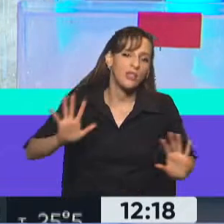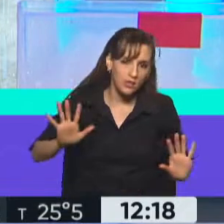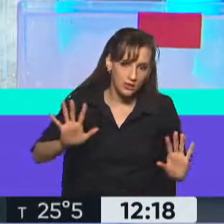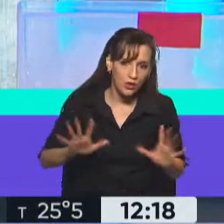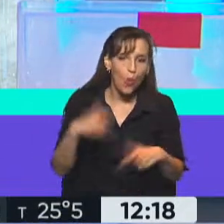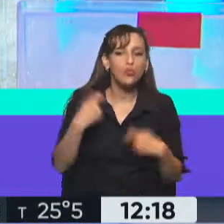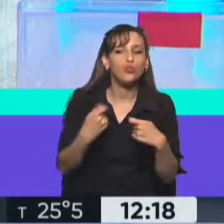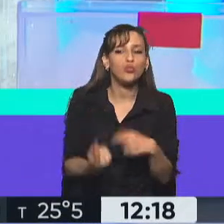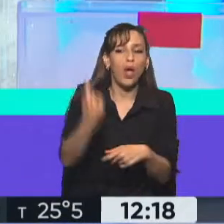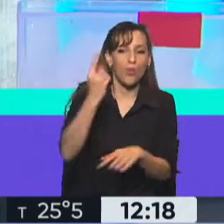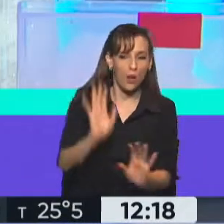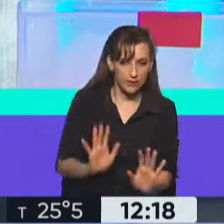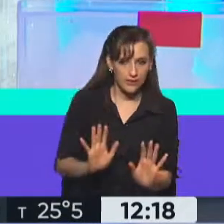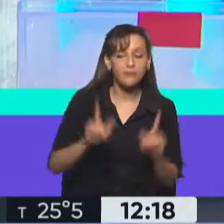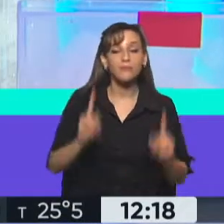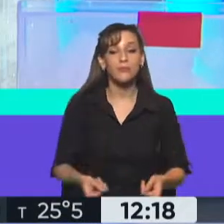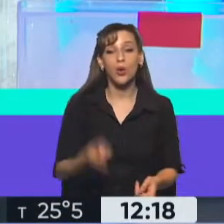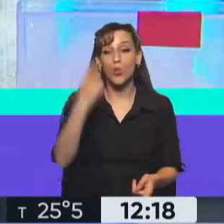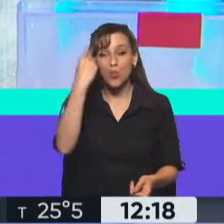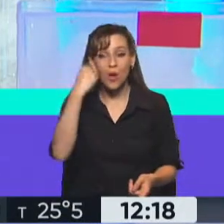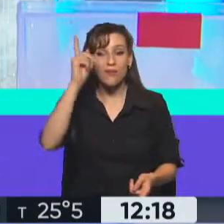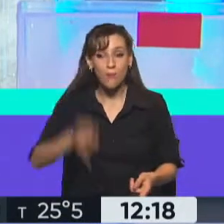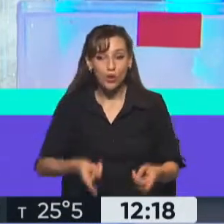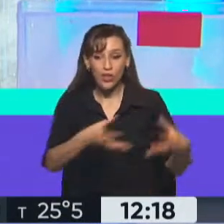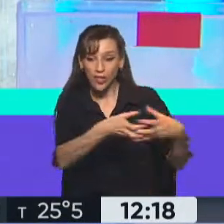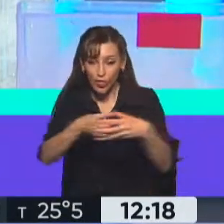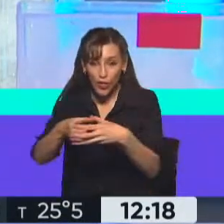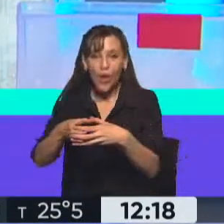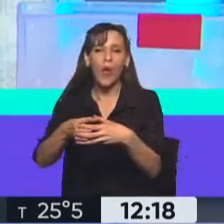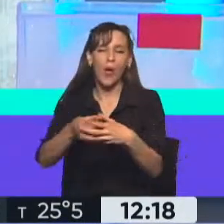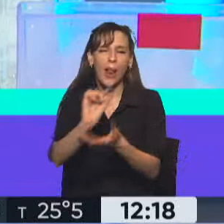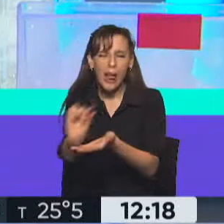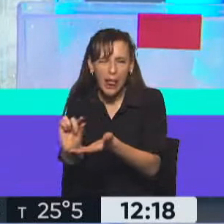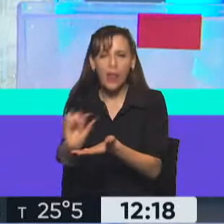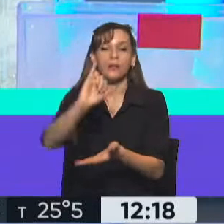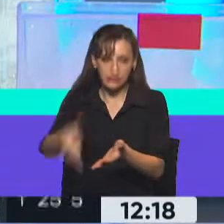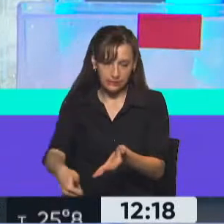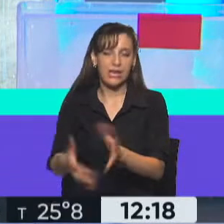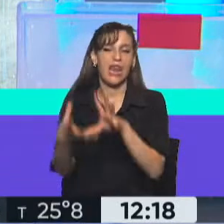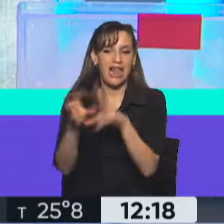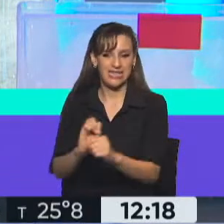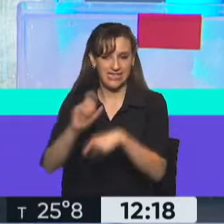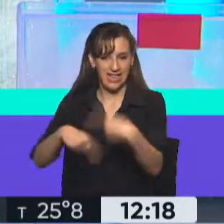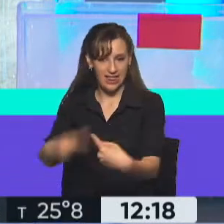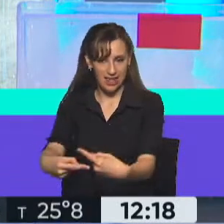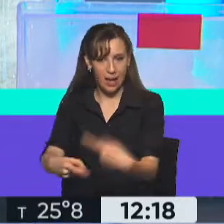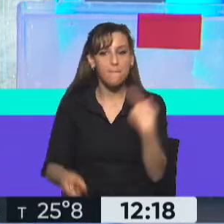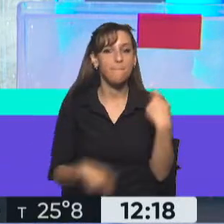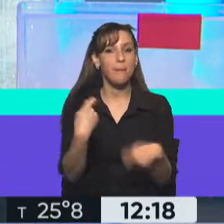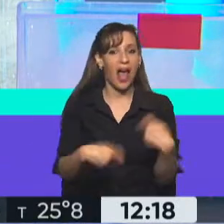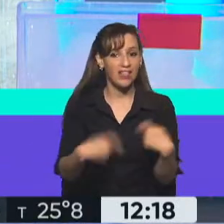plásticos y sólo el 9 por ciento se recicla el plástico que se produce con petróleo y gas muy